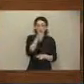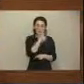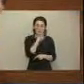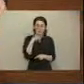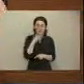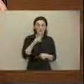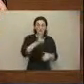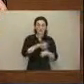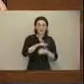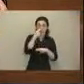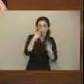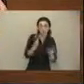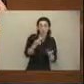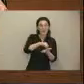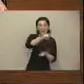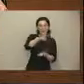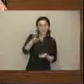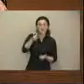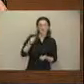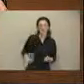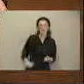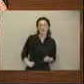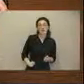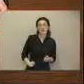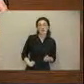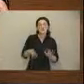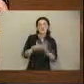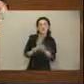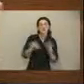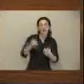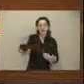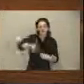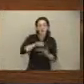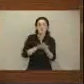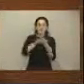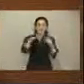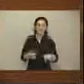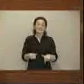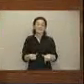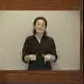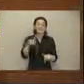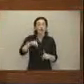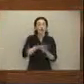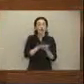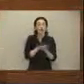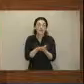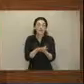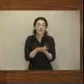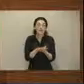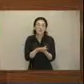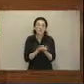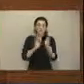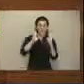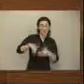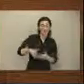pública de ciudadanos y profesionales? De eso estamos hablando hoy aquí. Estamos hablando de que, al